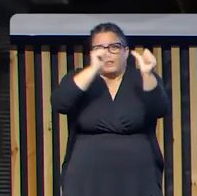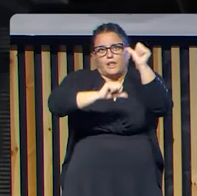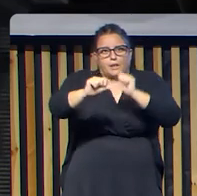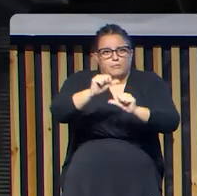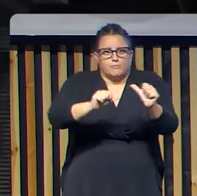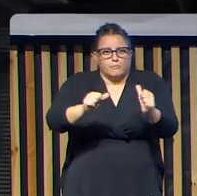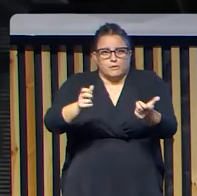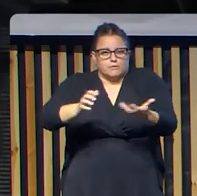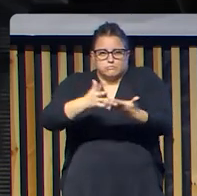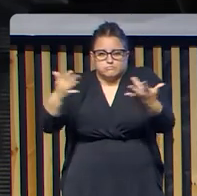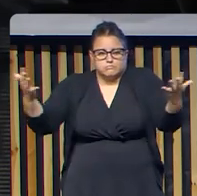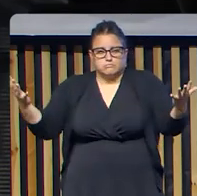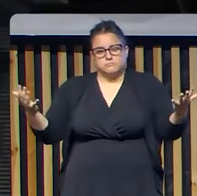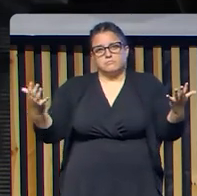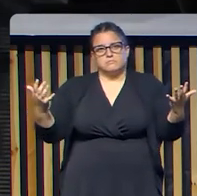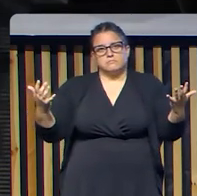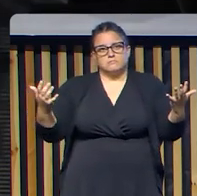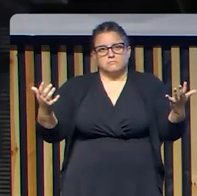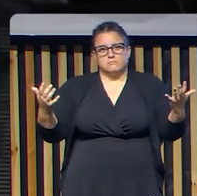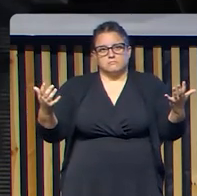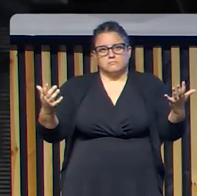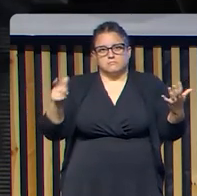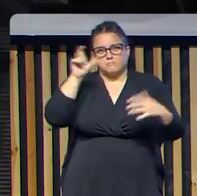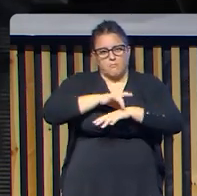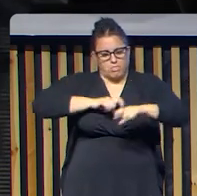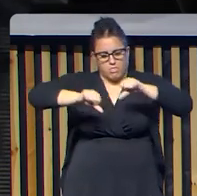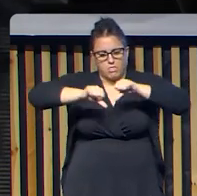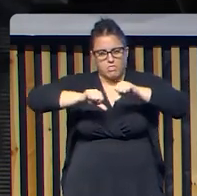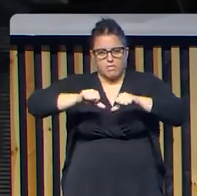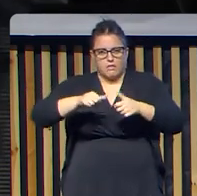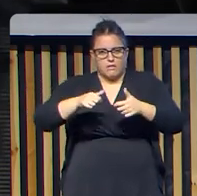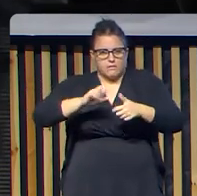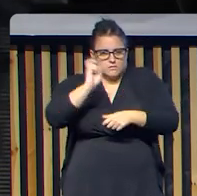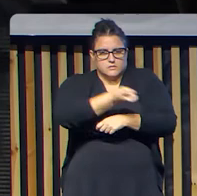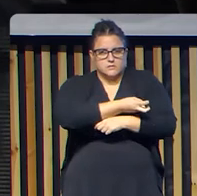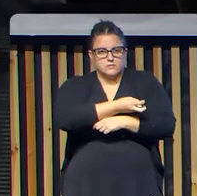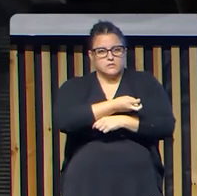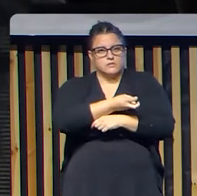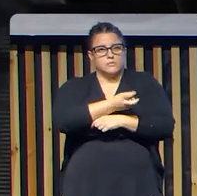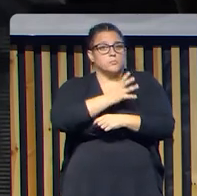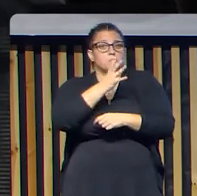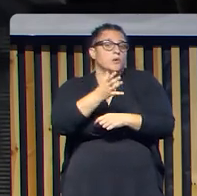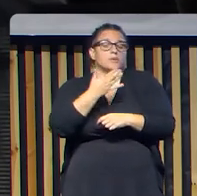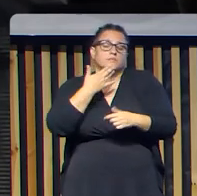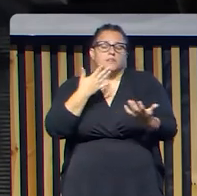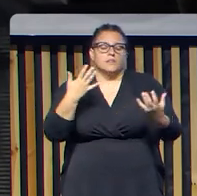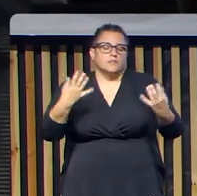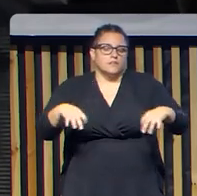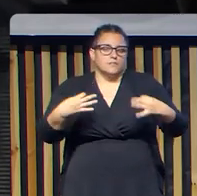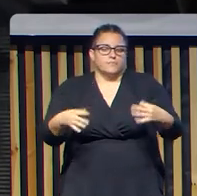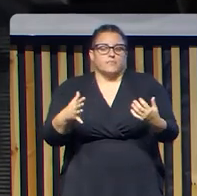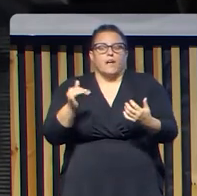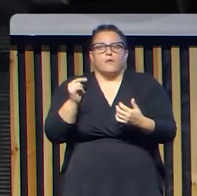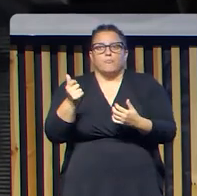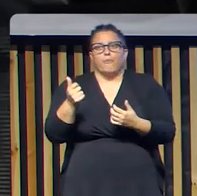químicas hay cirujanos hay hay de todo porque si no naturalmente puede haber un